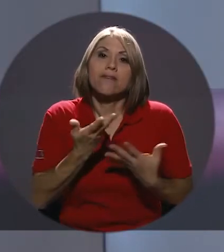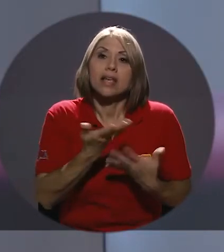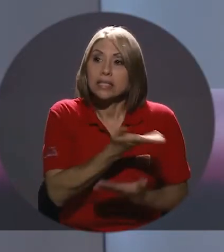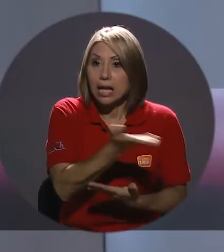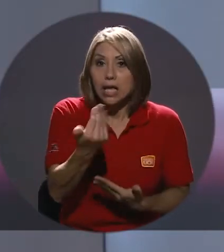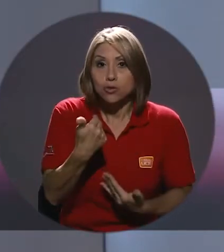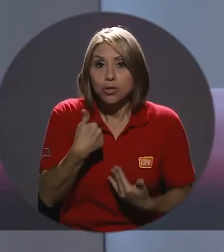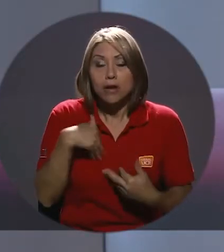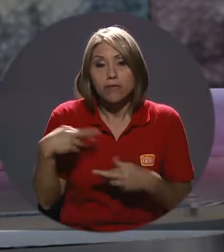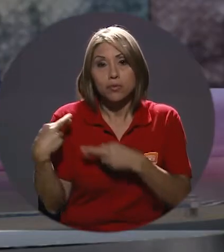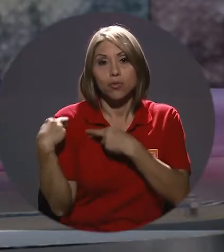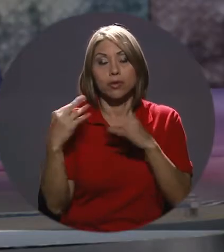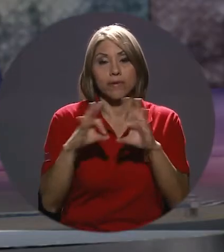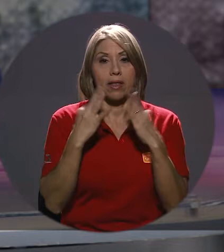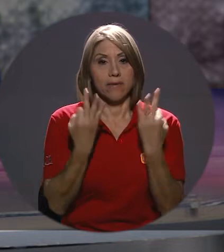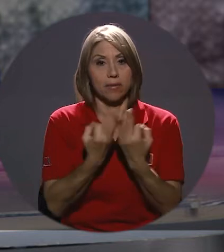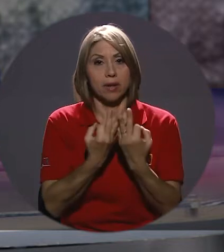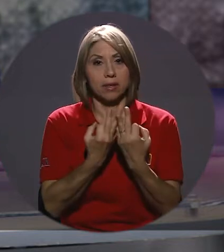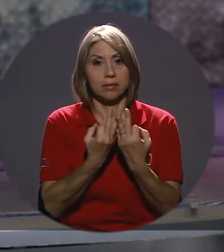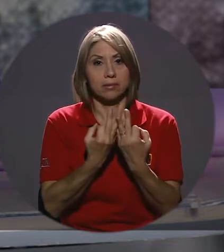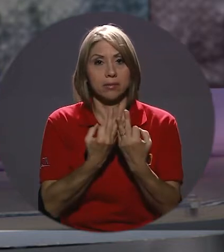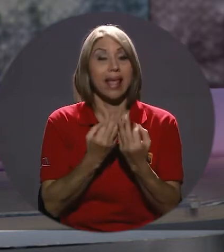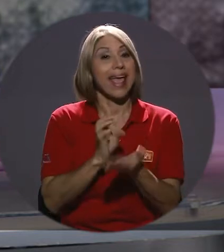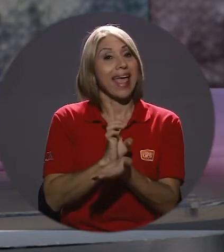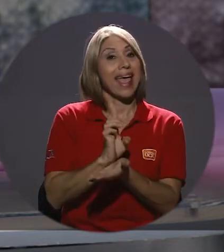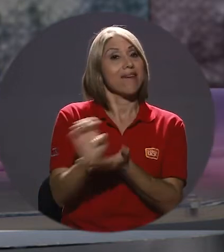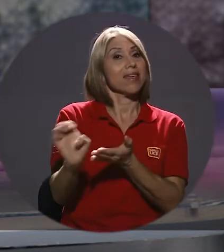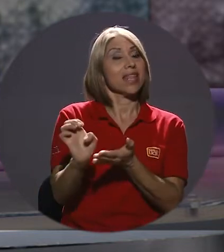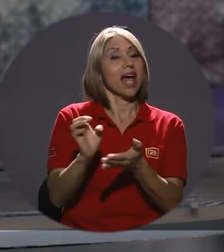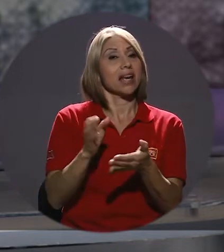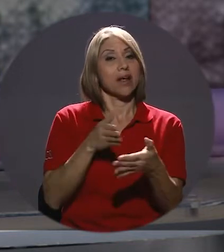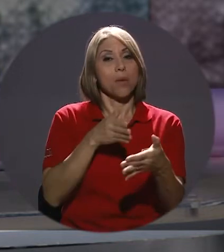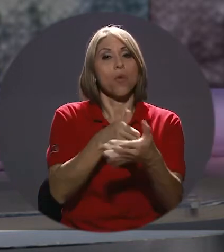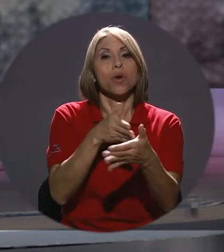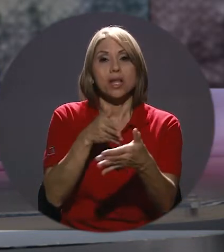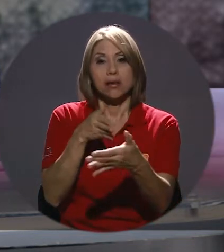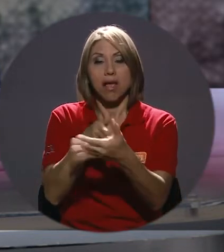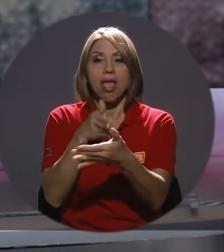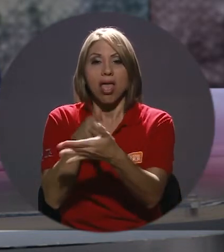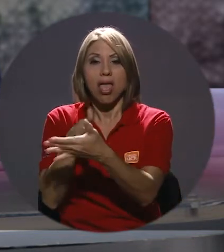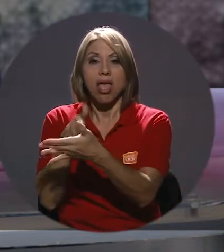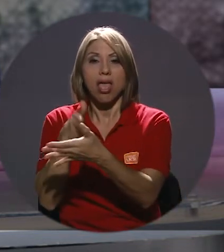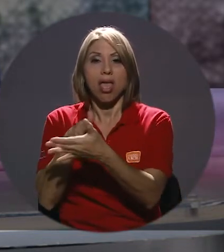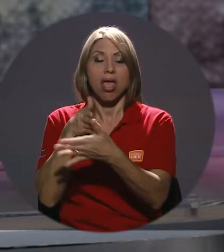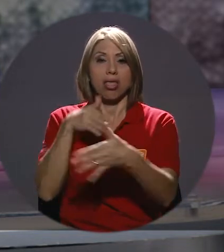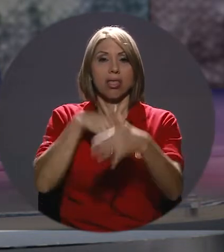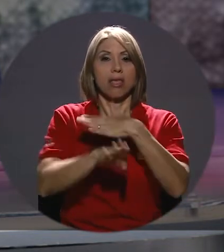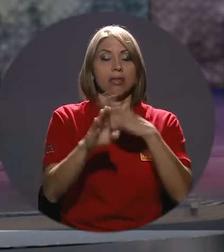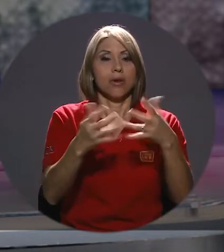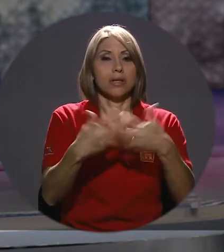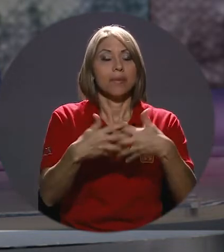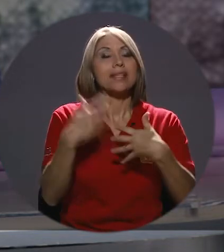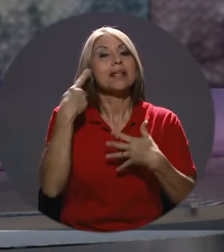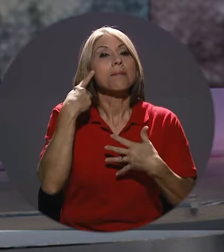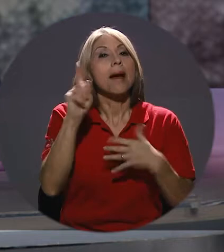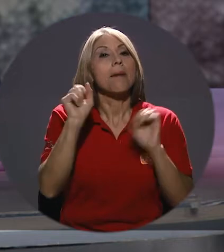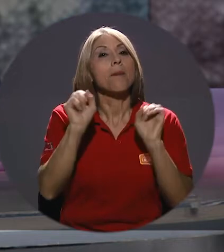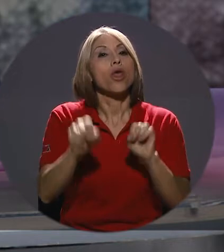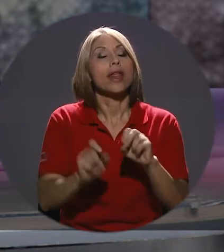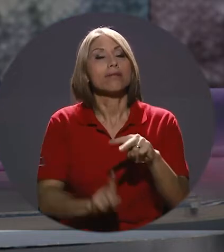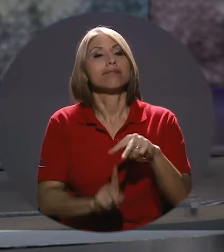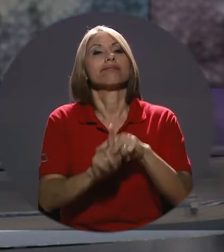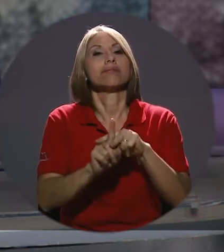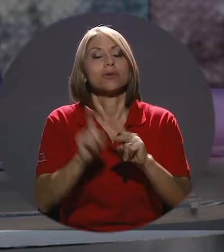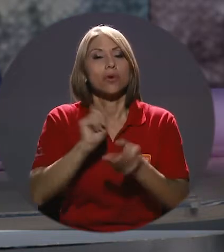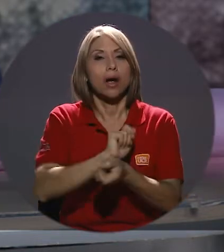tener responsabilidades familiares. Entonces, evitar el bullying que se da dentro de las empresas para aportar a un cambio cultural,